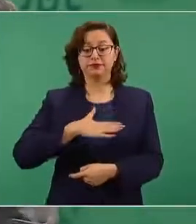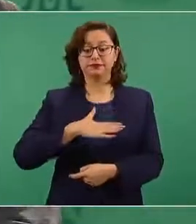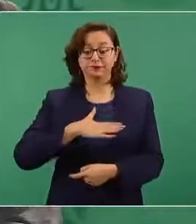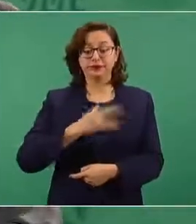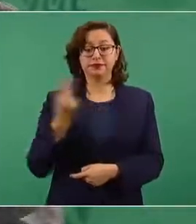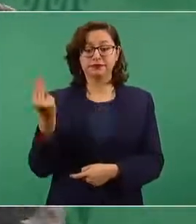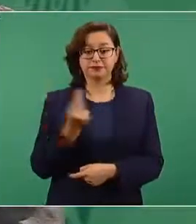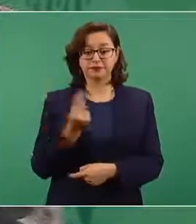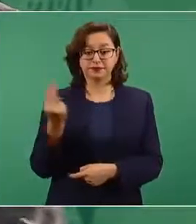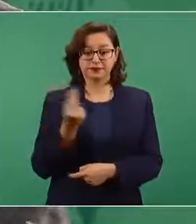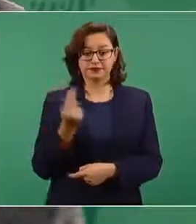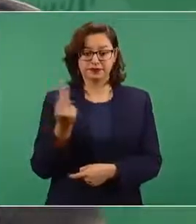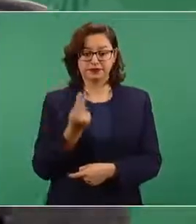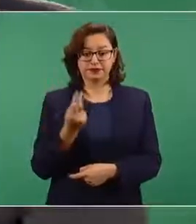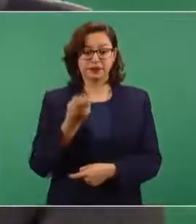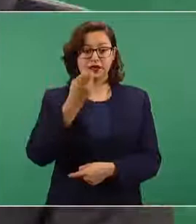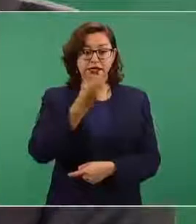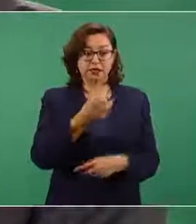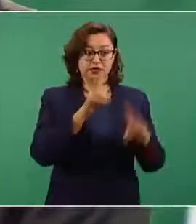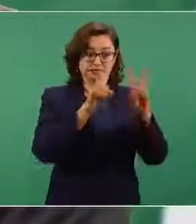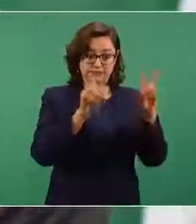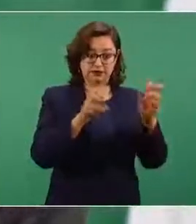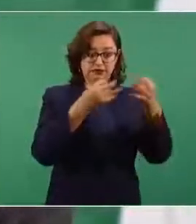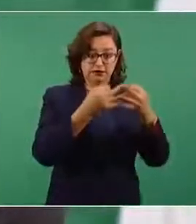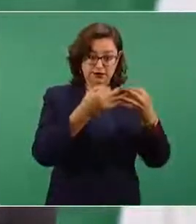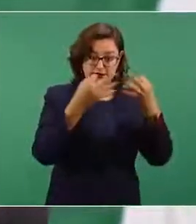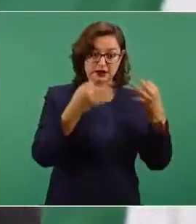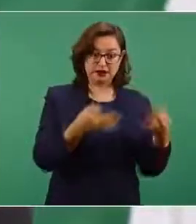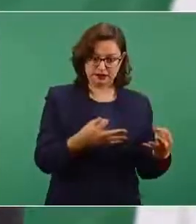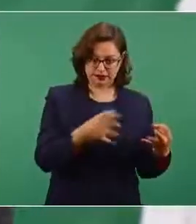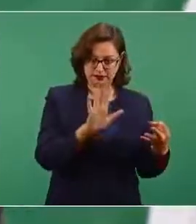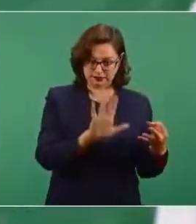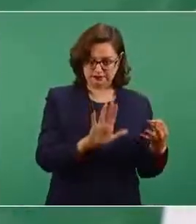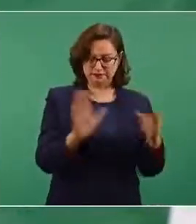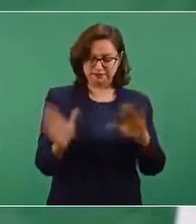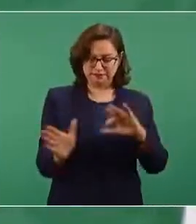Entonces, eso por lo que corresponde a la tierra. Lo mismo